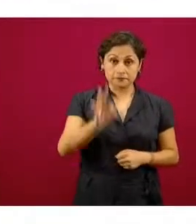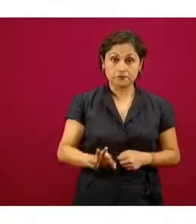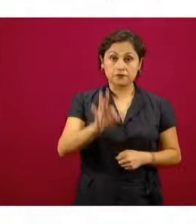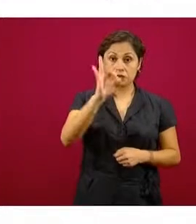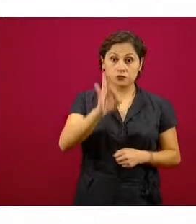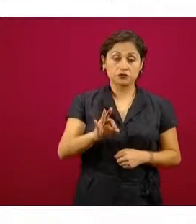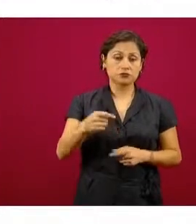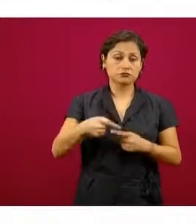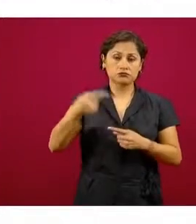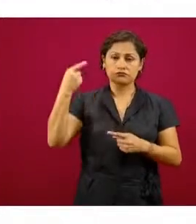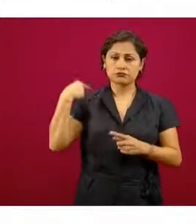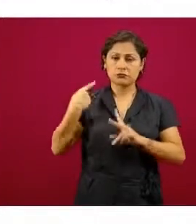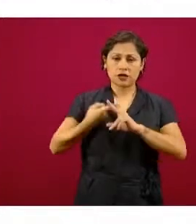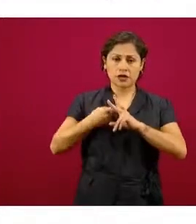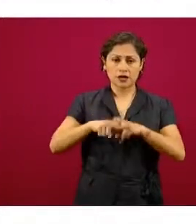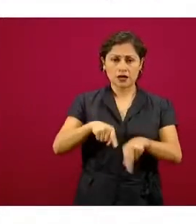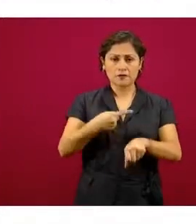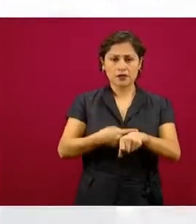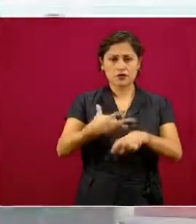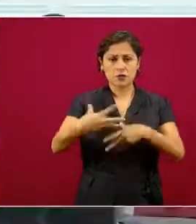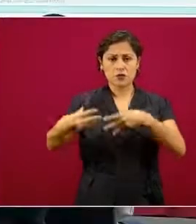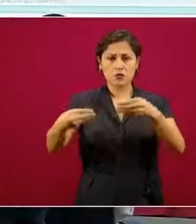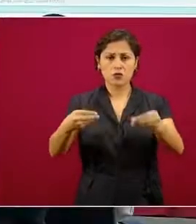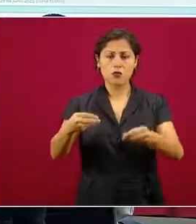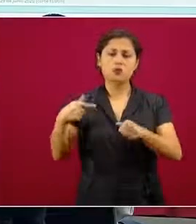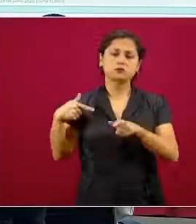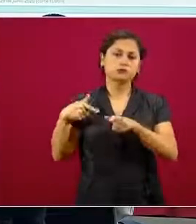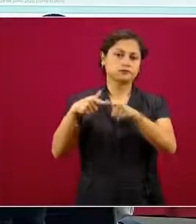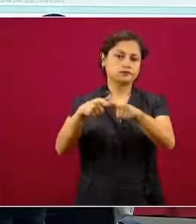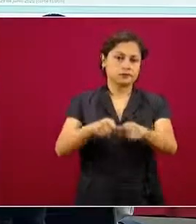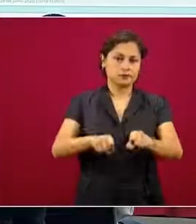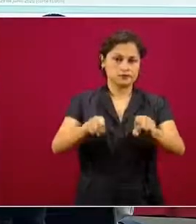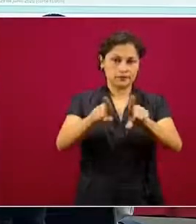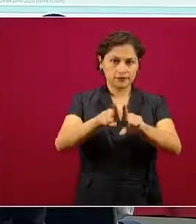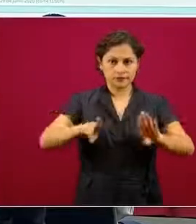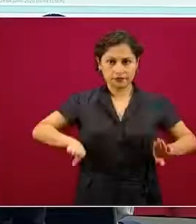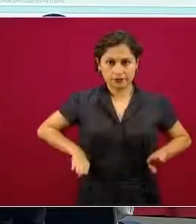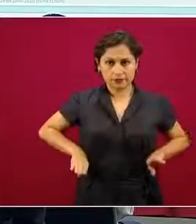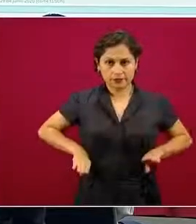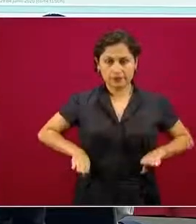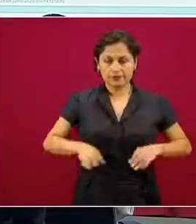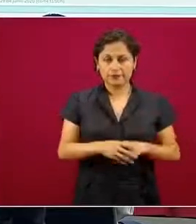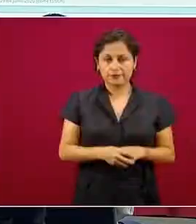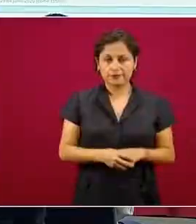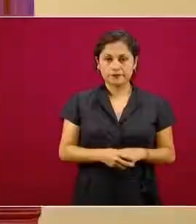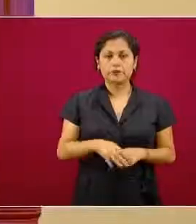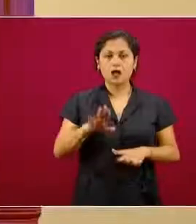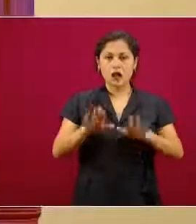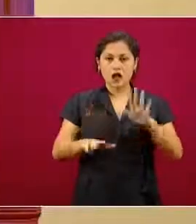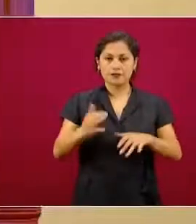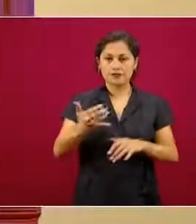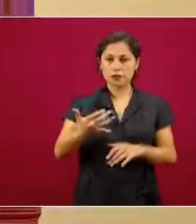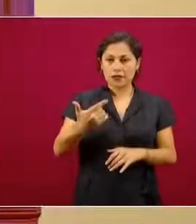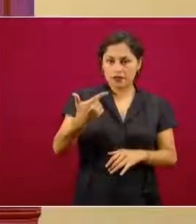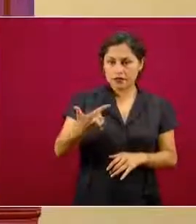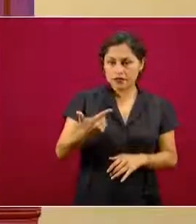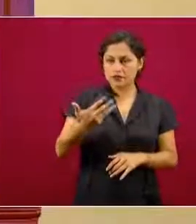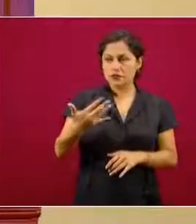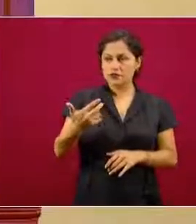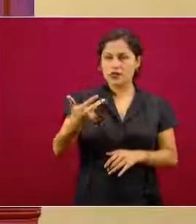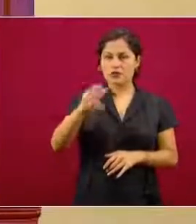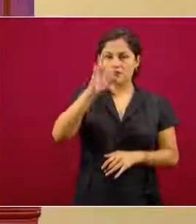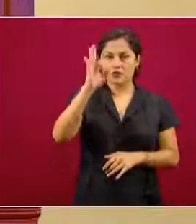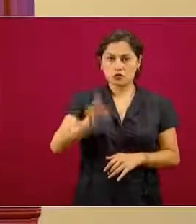menos se ha mantenido desde el inicio de la epidemia en esa proporción, habiendo llegado en ocasiones a ser del